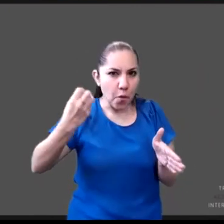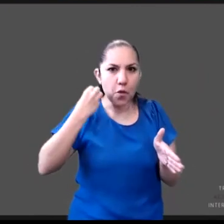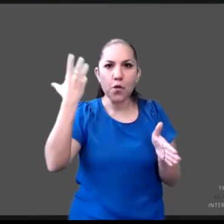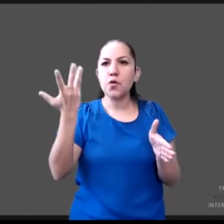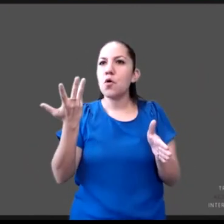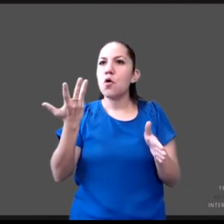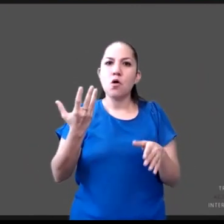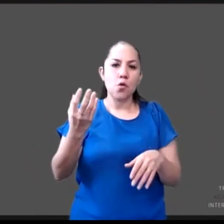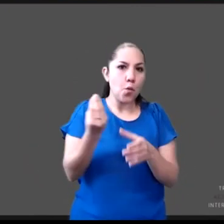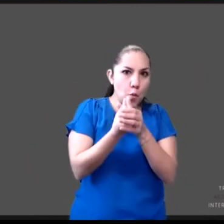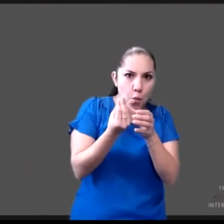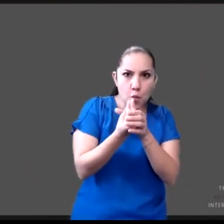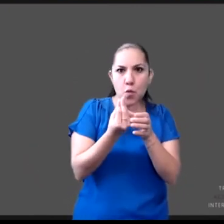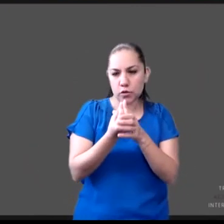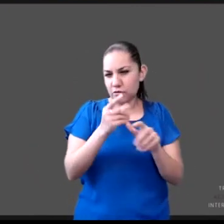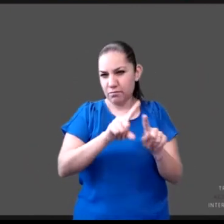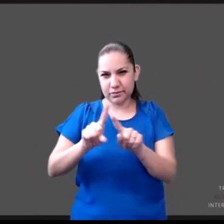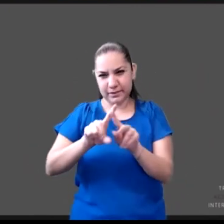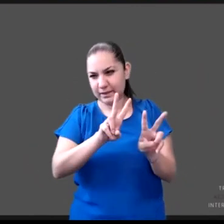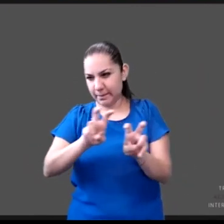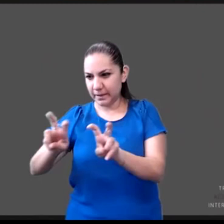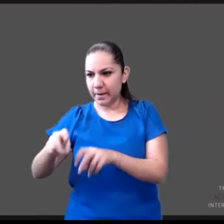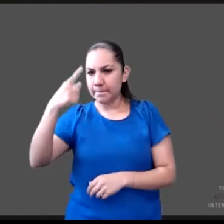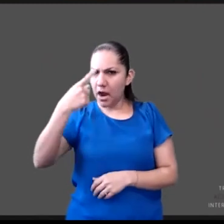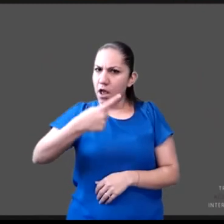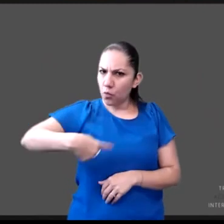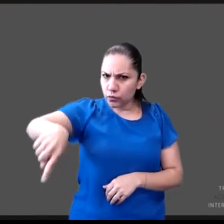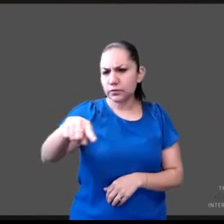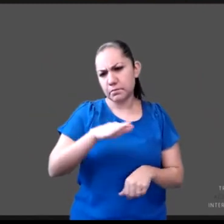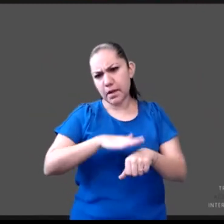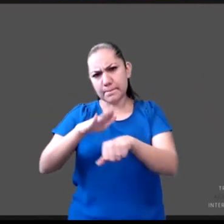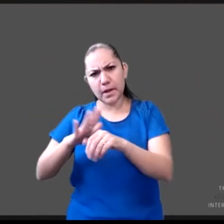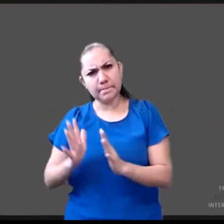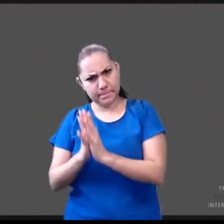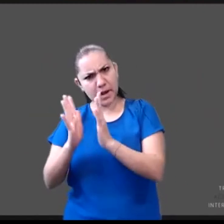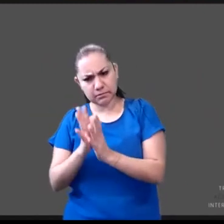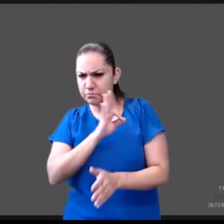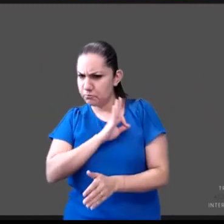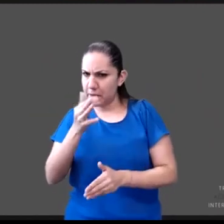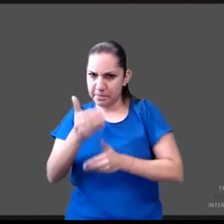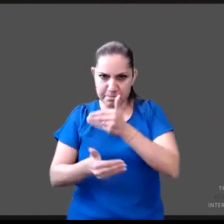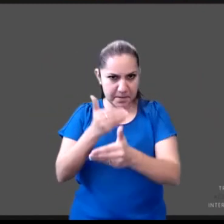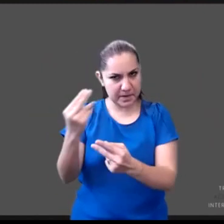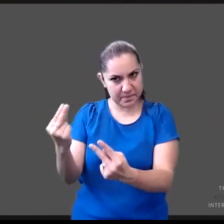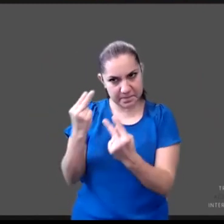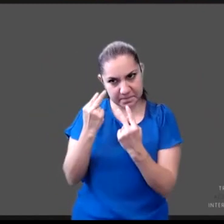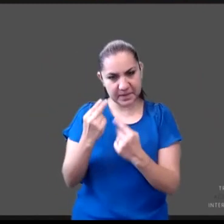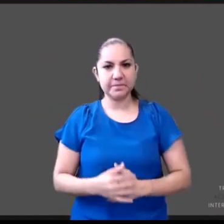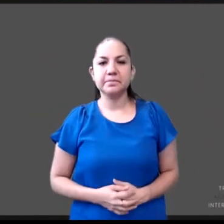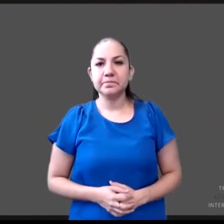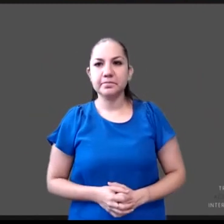más específicos para que puedan seguir participando en unos y otros. Bueno, yo quisiera